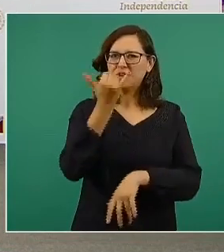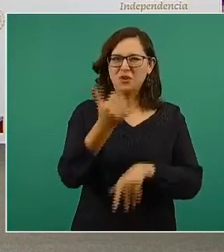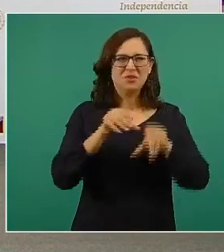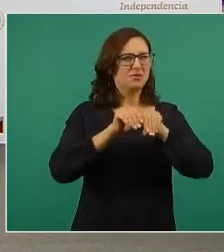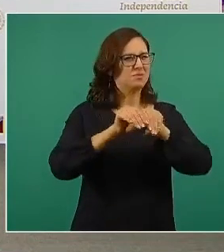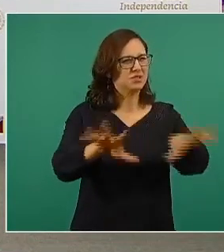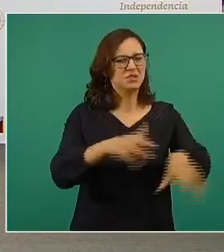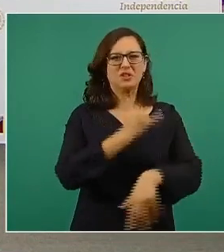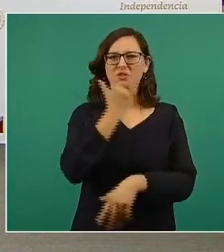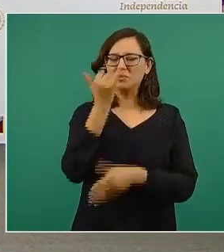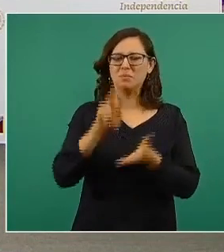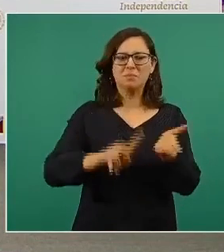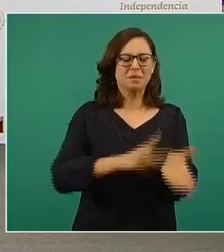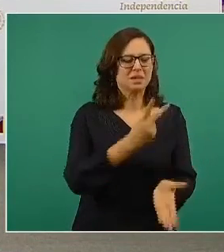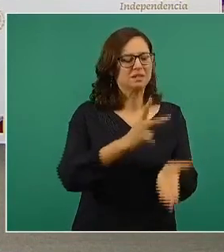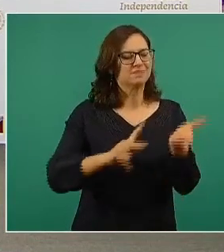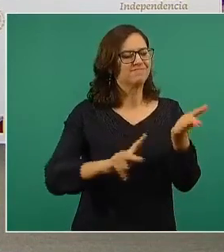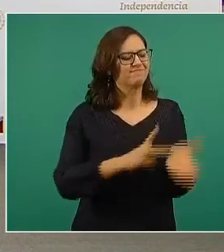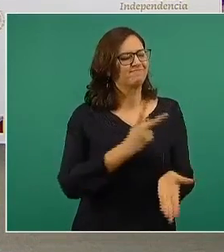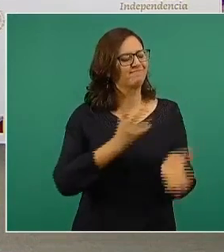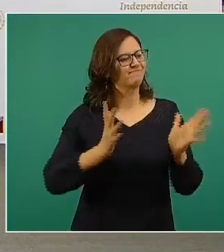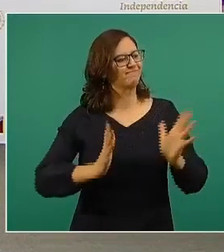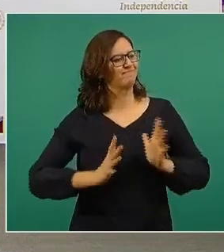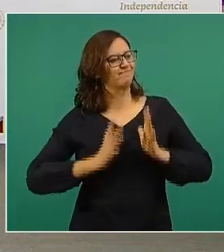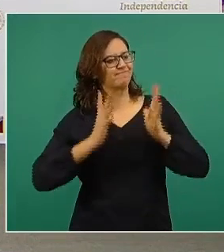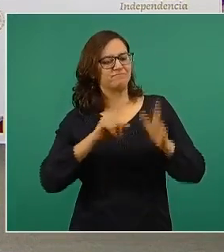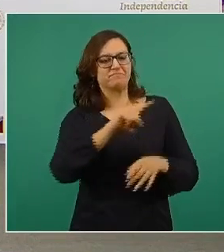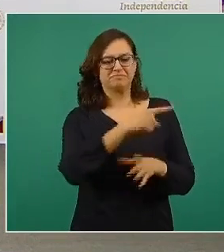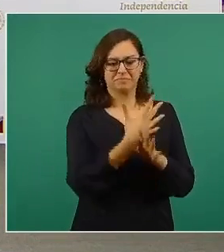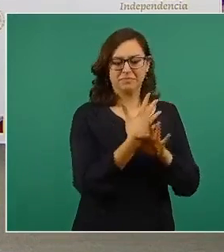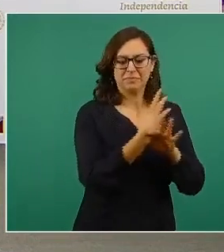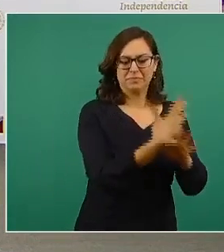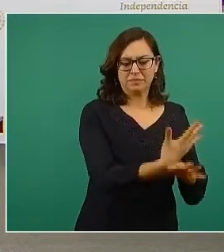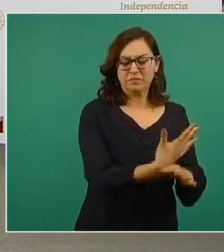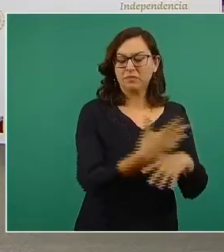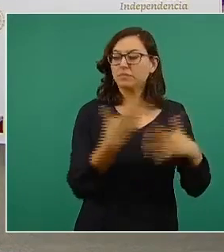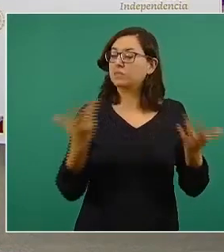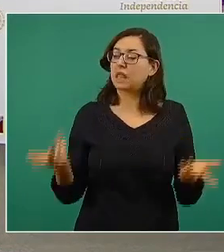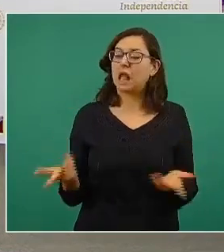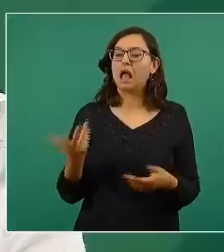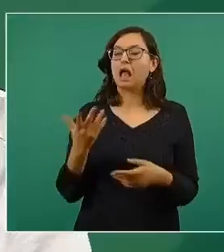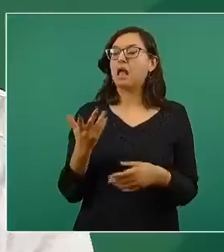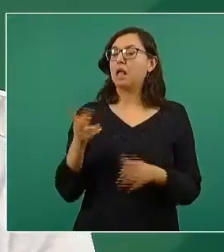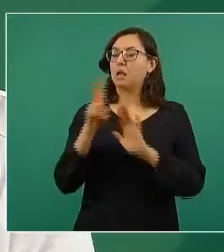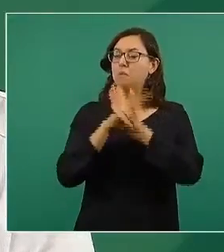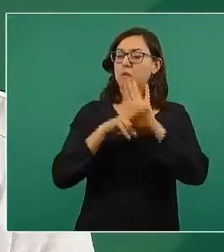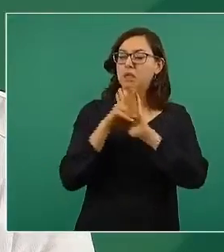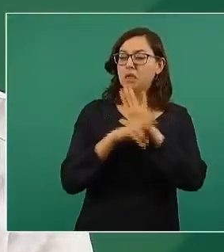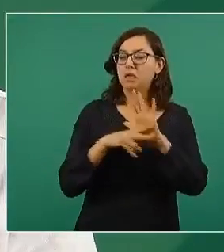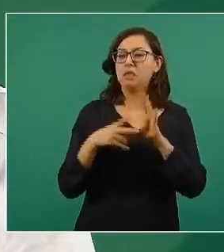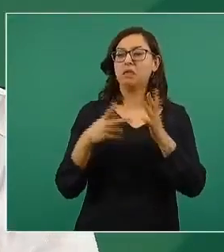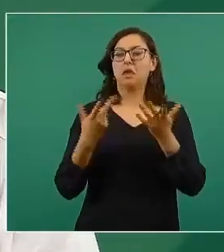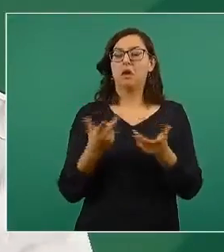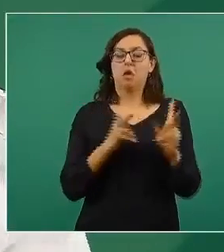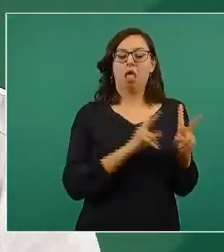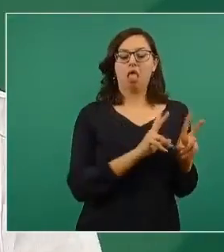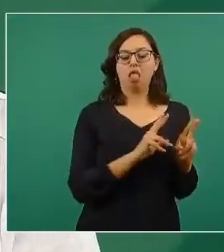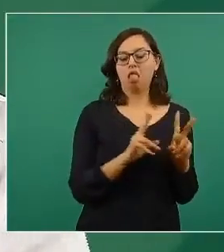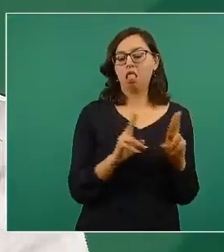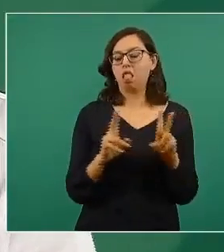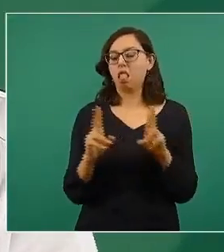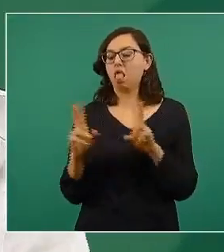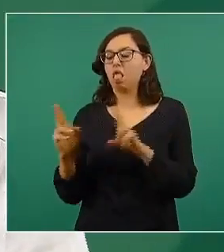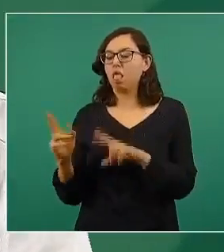retoman diciendo que minimizamos la pandemia y de repente editan segmentos de videos de esa época donde decíamos en